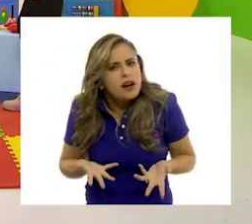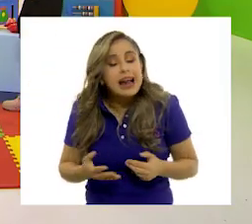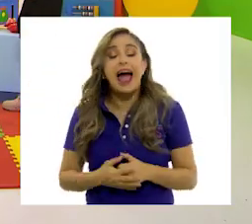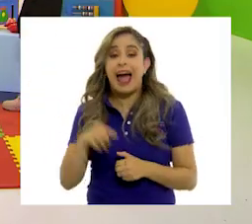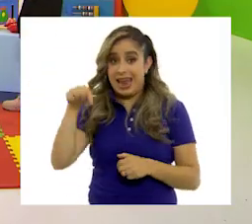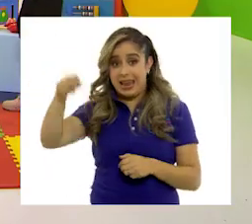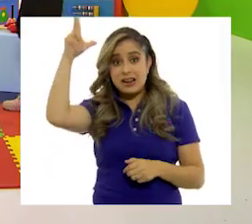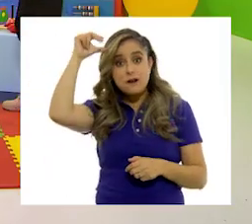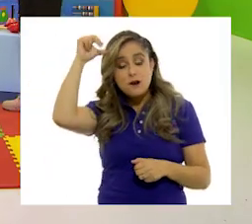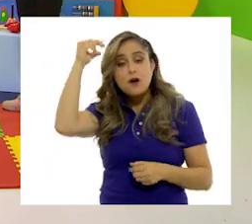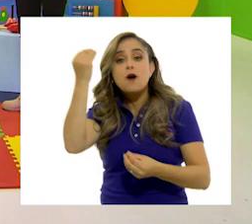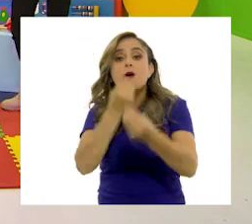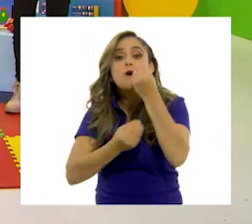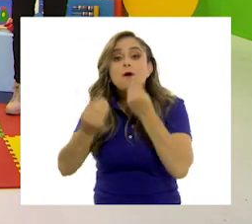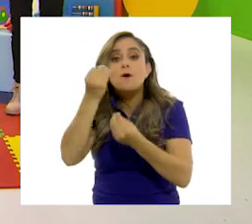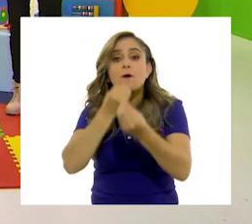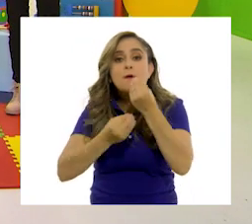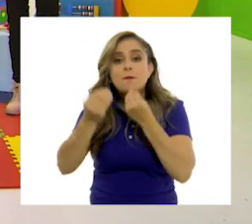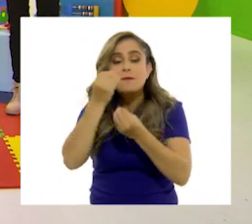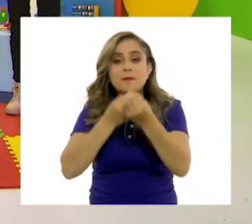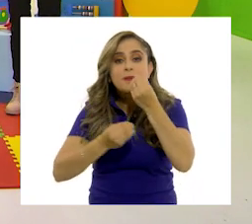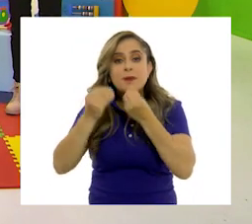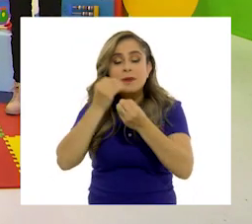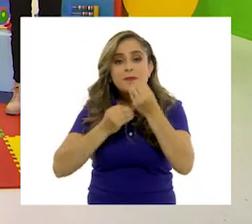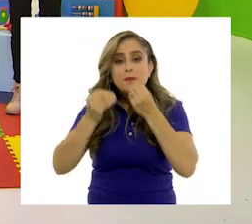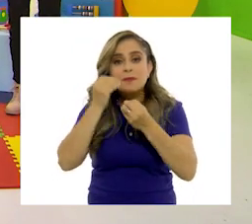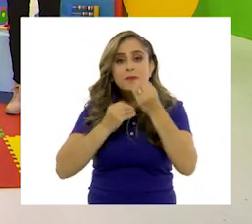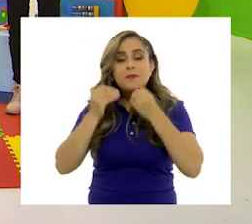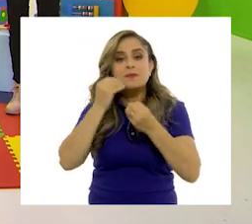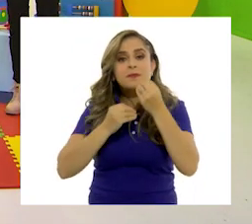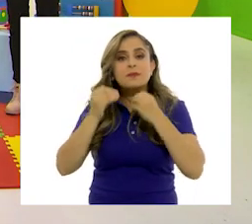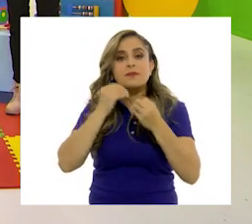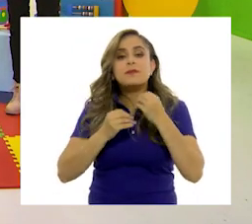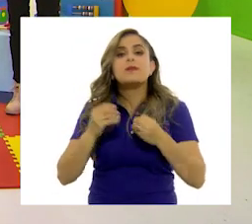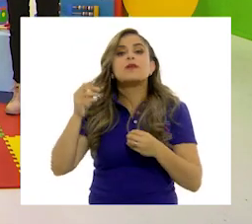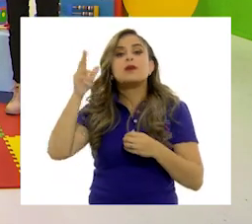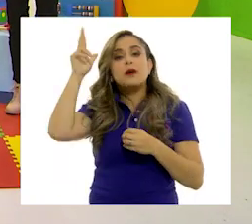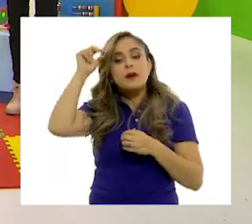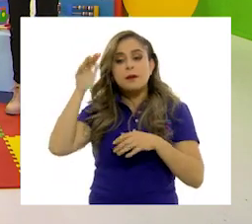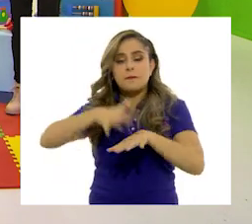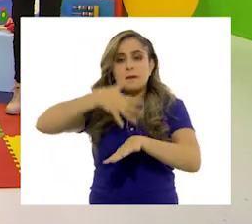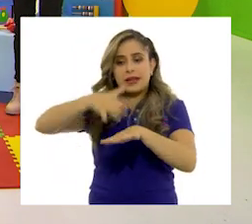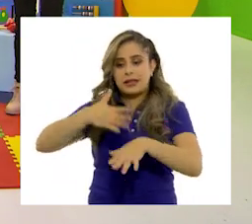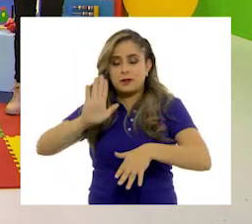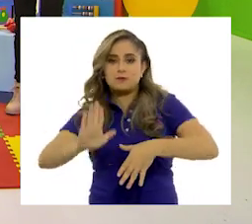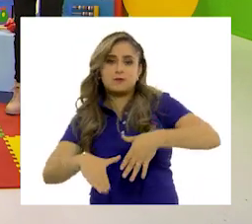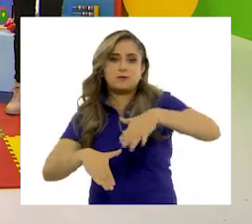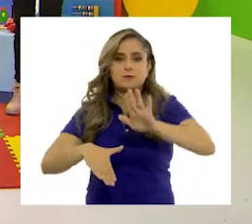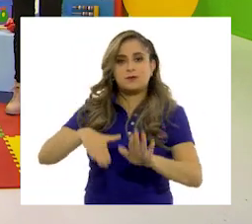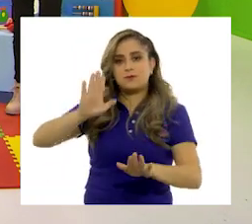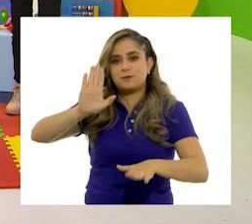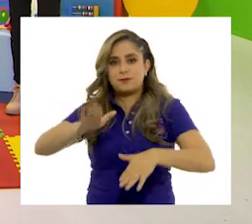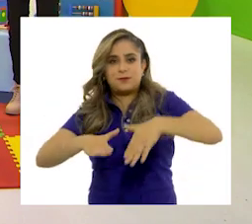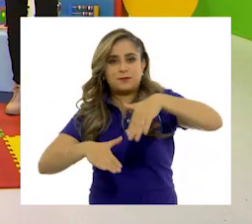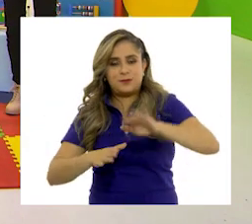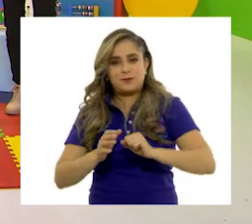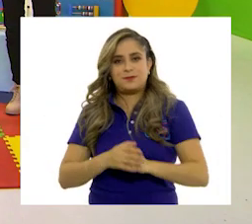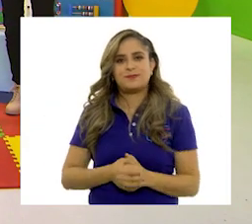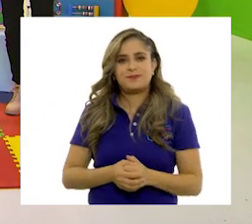también comía papitas. ¿Qué parte del cuerpo movía el conejito? Las patitas. Sus patitas.